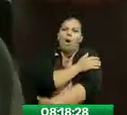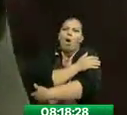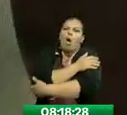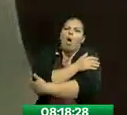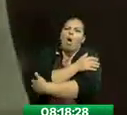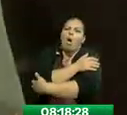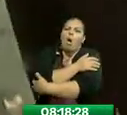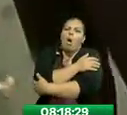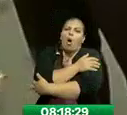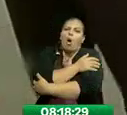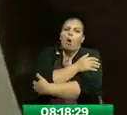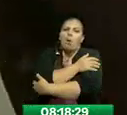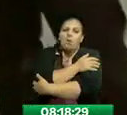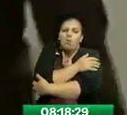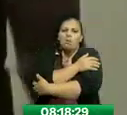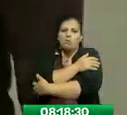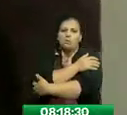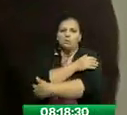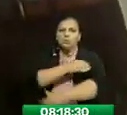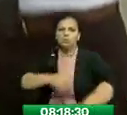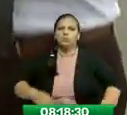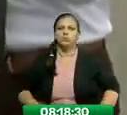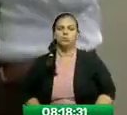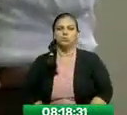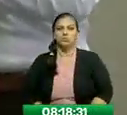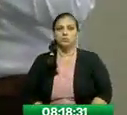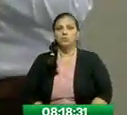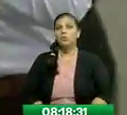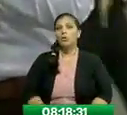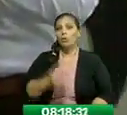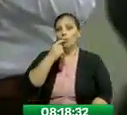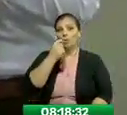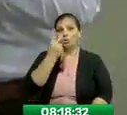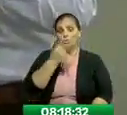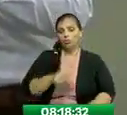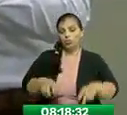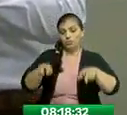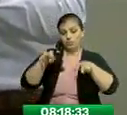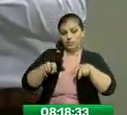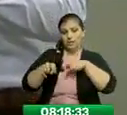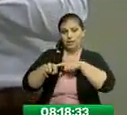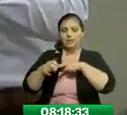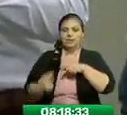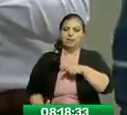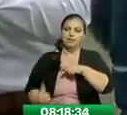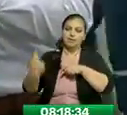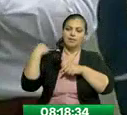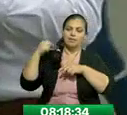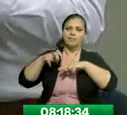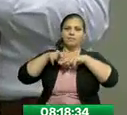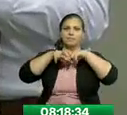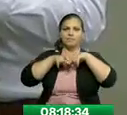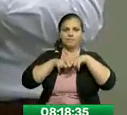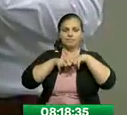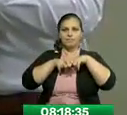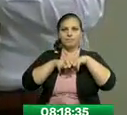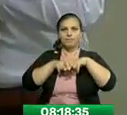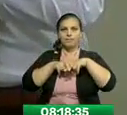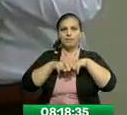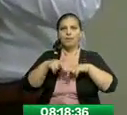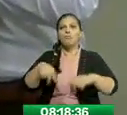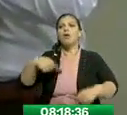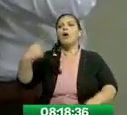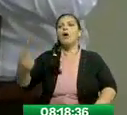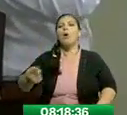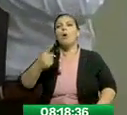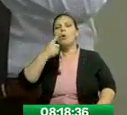eran? Eran dos en el carro y uno que corrió cuando yo estaba, me estaban robando. Él corrió y me dice, aquí nosotros te